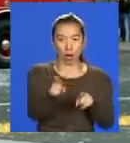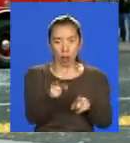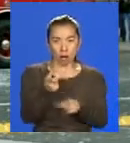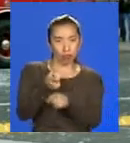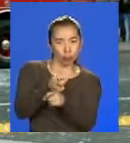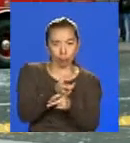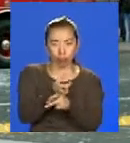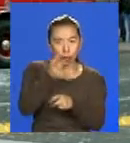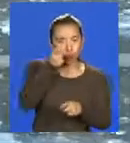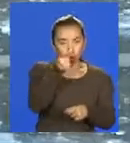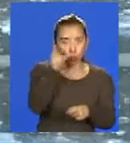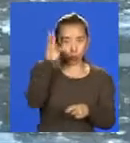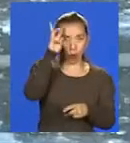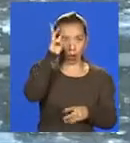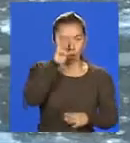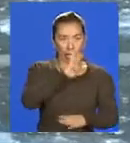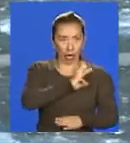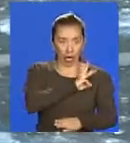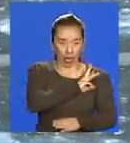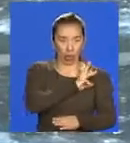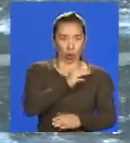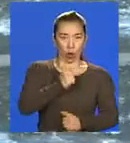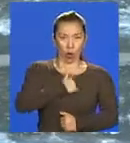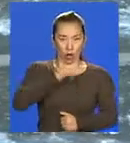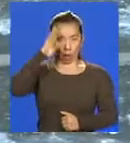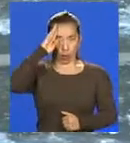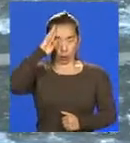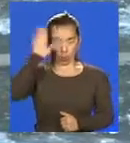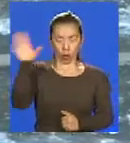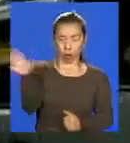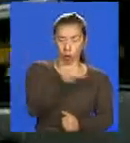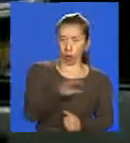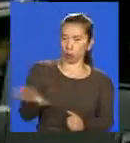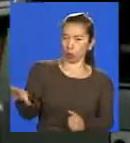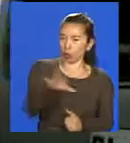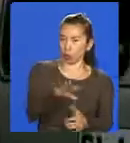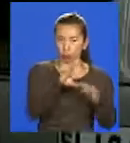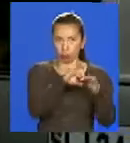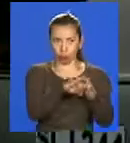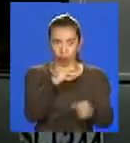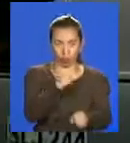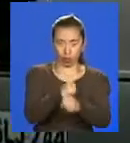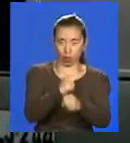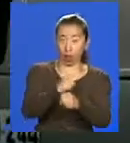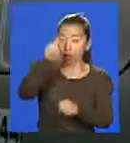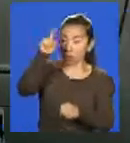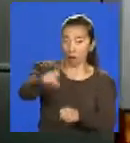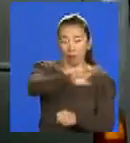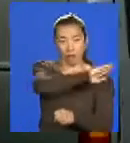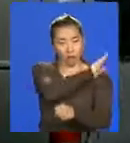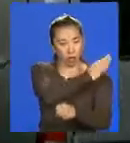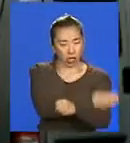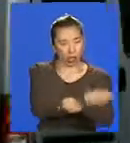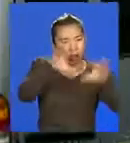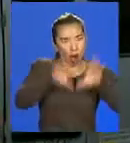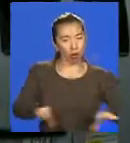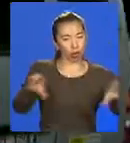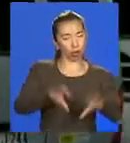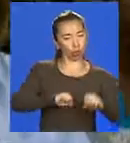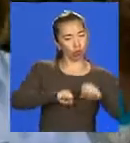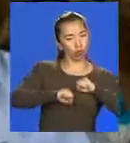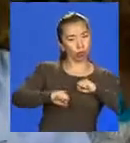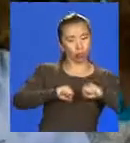parte del Ejército y de la Policía Metropolitana. La Fuerza Pública tiene que fortalecer su acción en toda la ciudad de